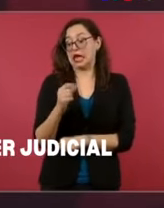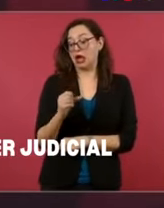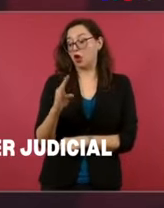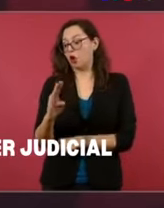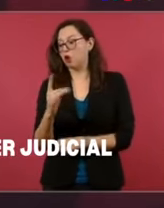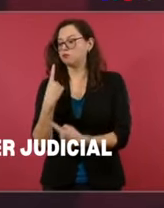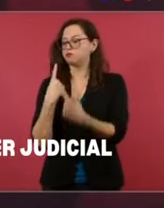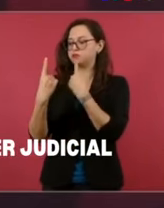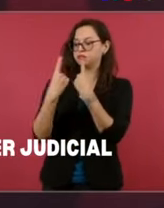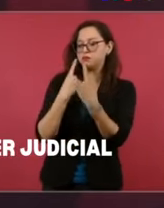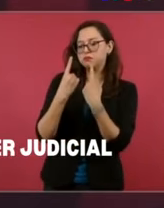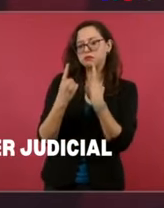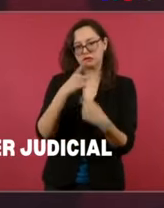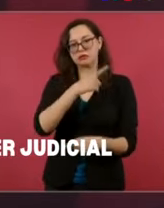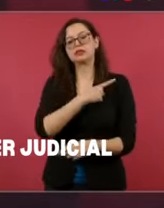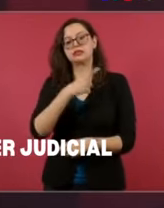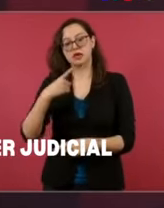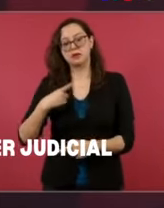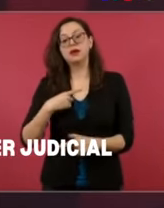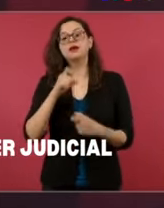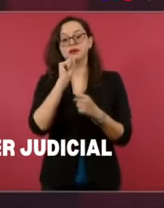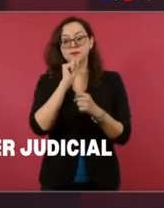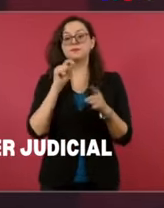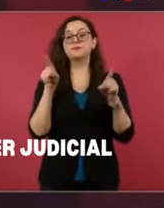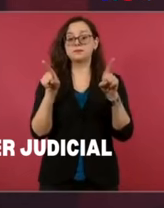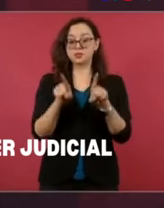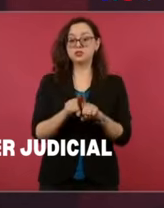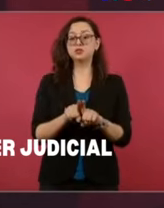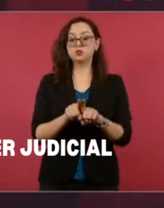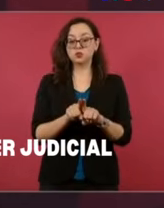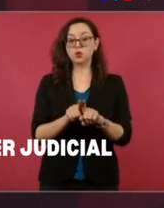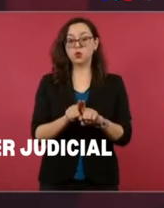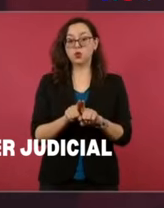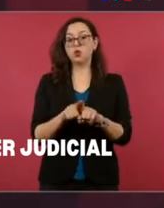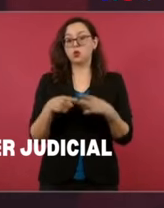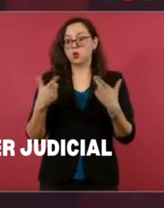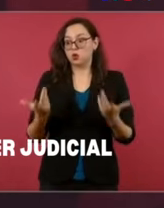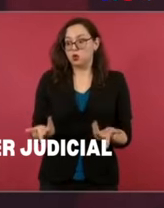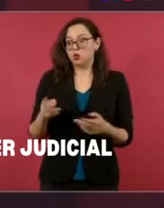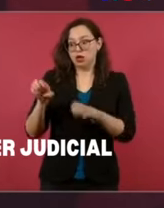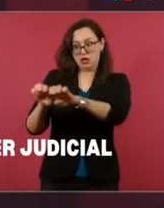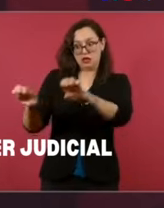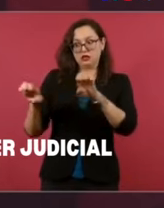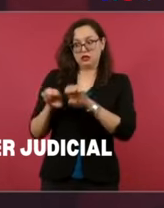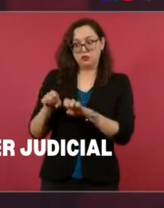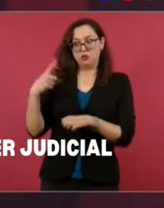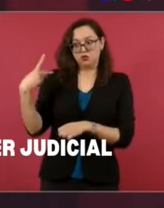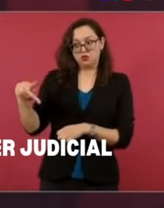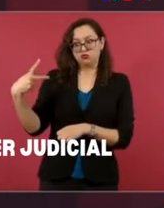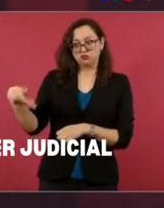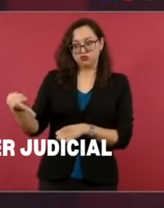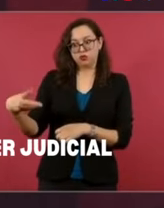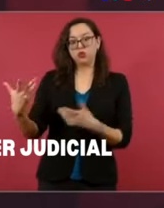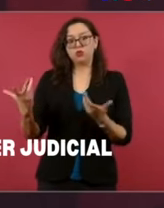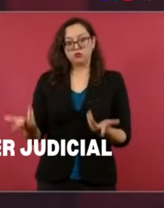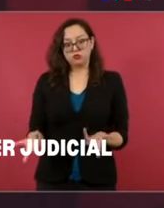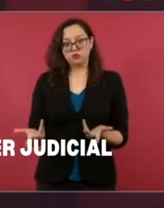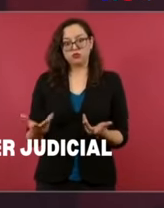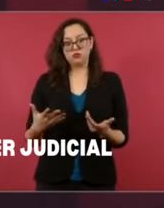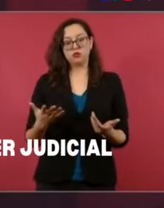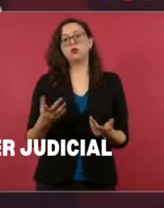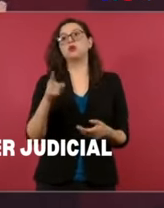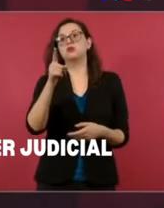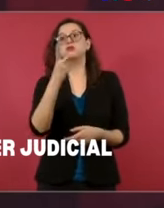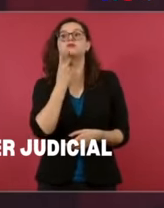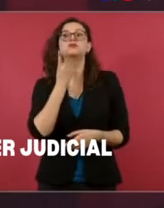y evidentemente pues también con los actuales miembros de la comisión permanente